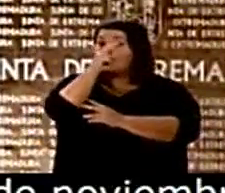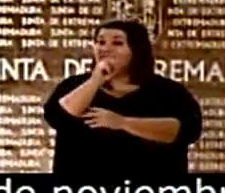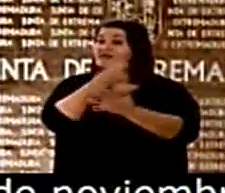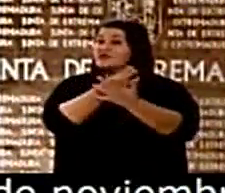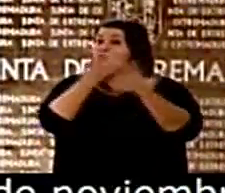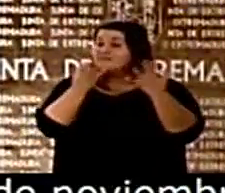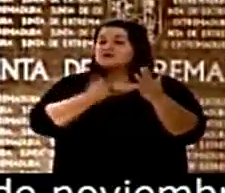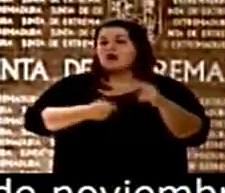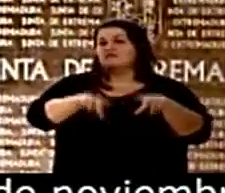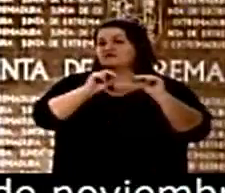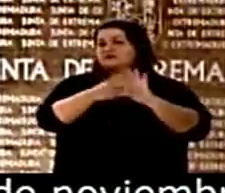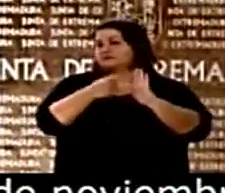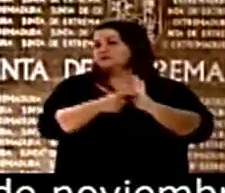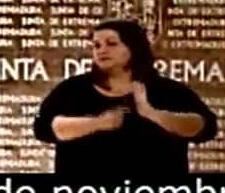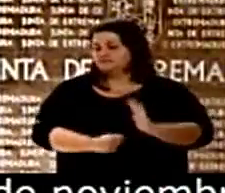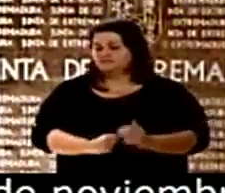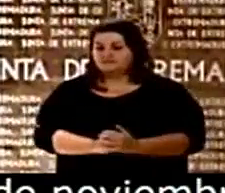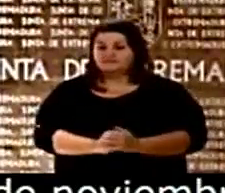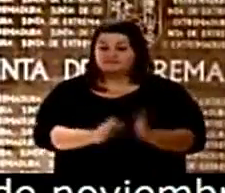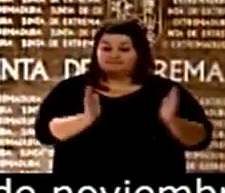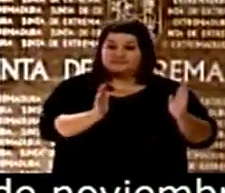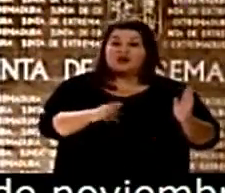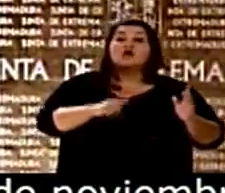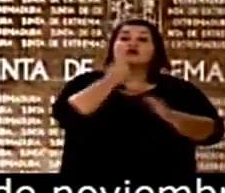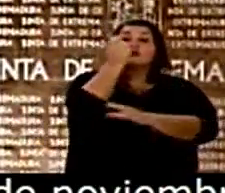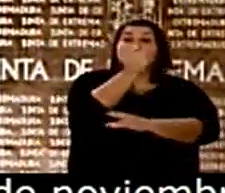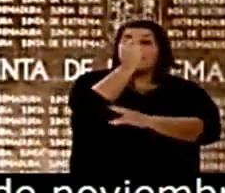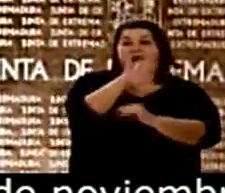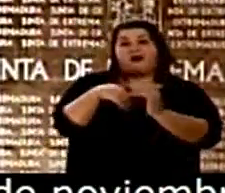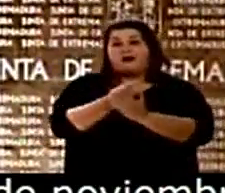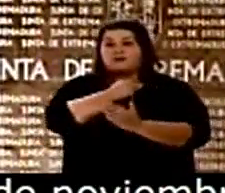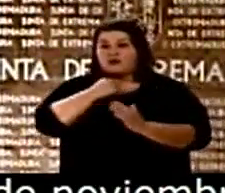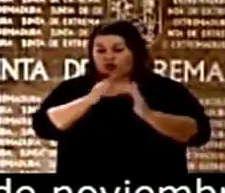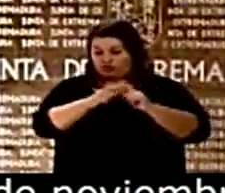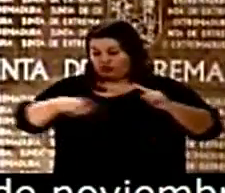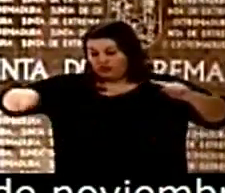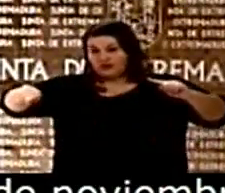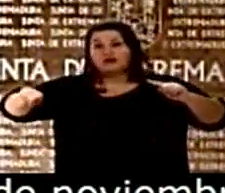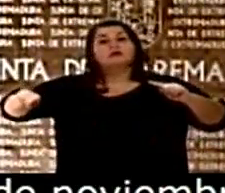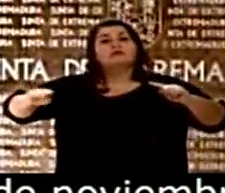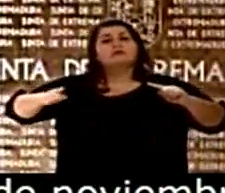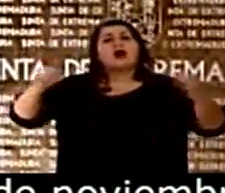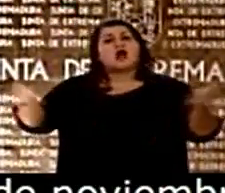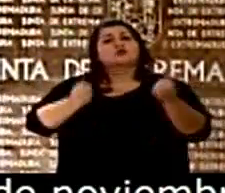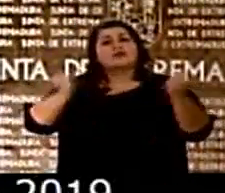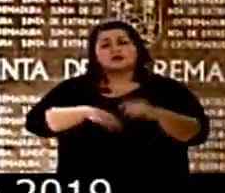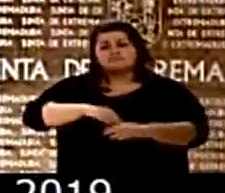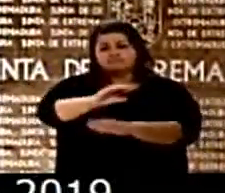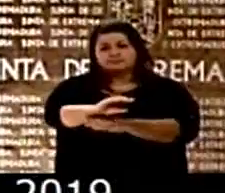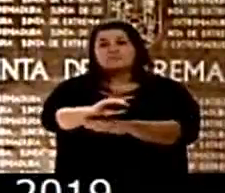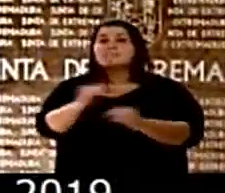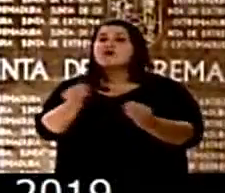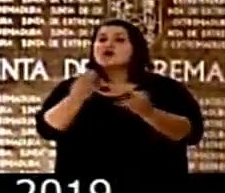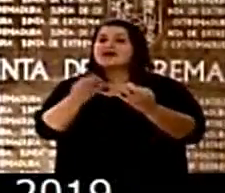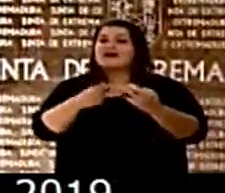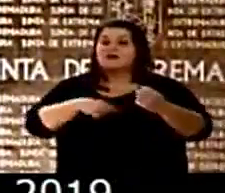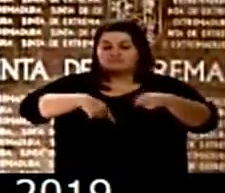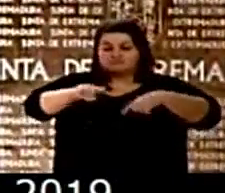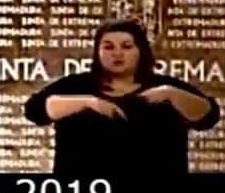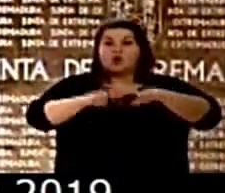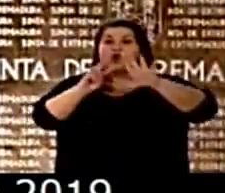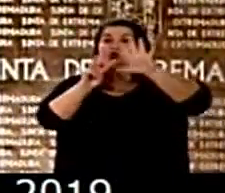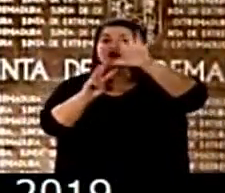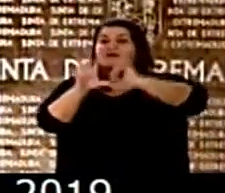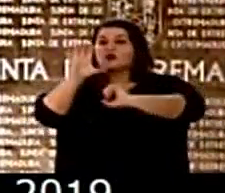2019. En el tramo entre Ciudad Real y Badajoz vamos a realizar actuaciones que supondrán la mejora de la línea en un tramo de